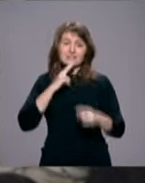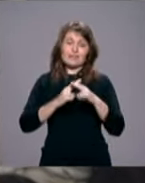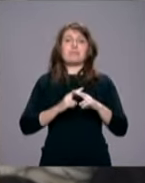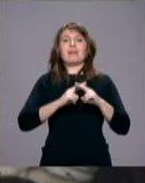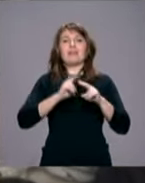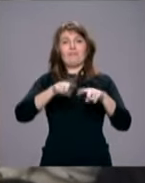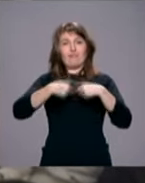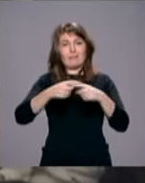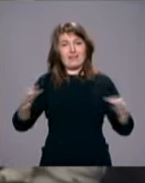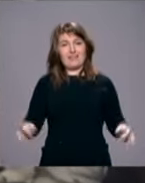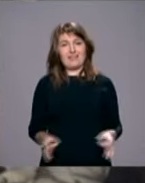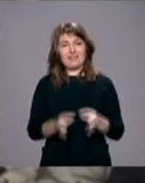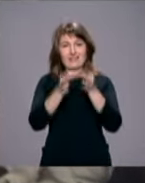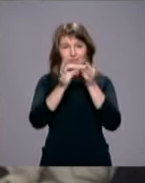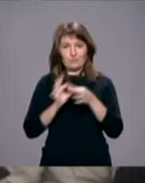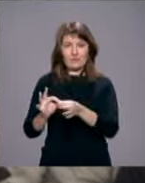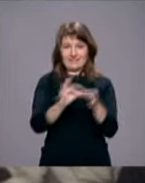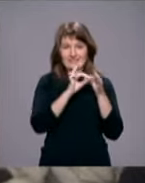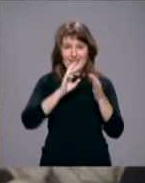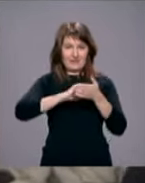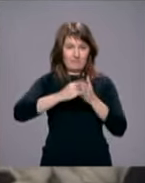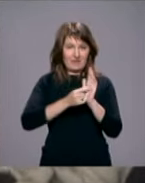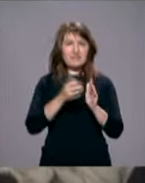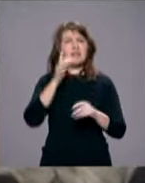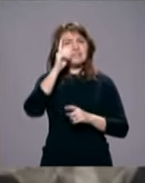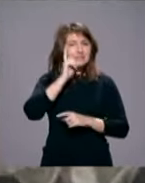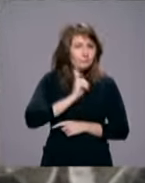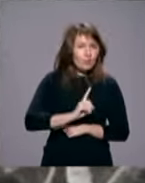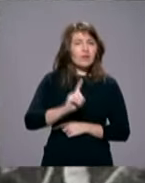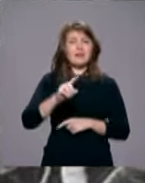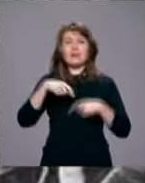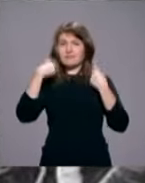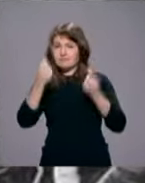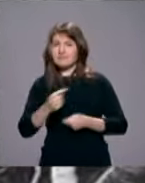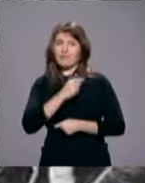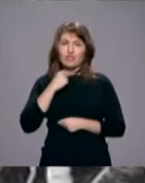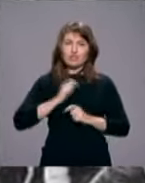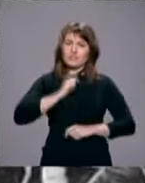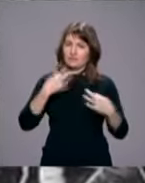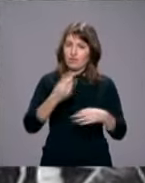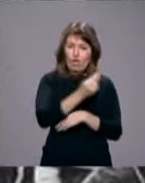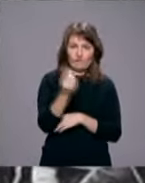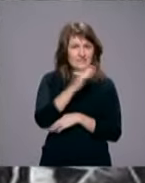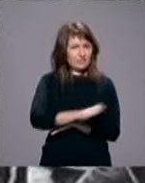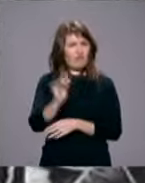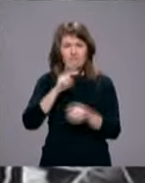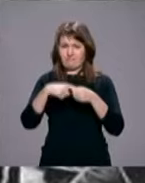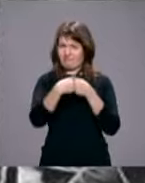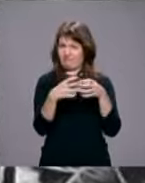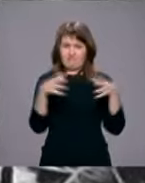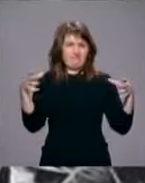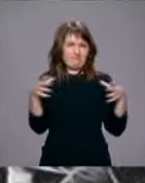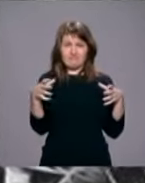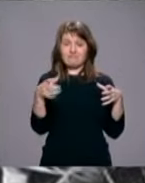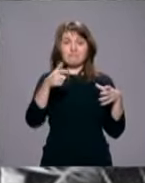formada por laicos sacerdotes religiosas y religiosos jóvenes y niños la rápida propagación de la obra en